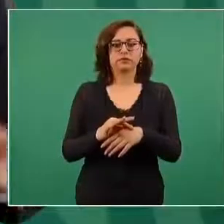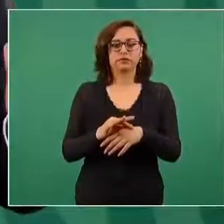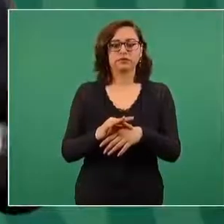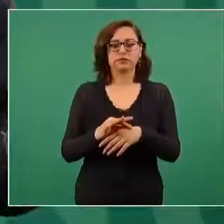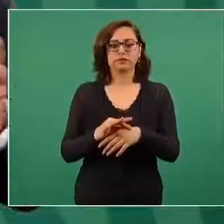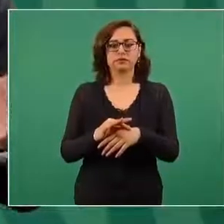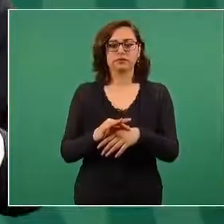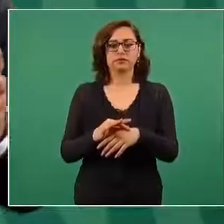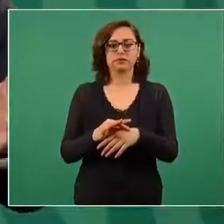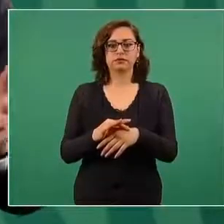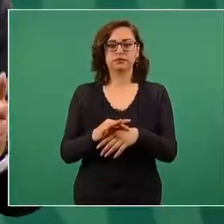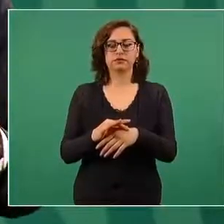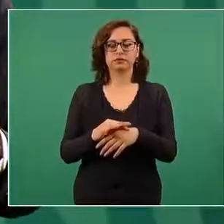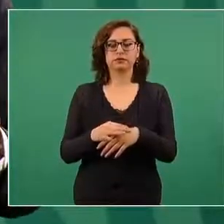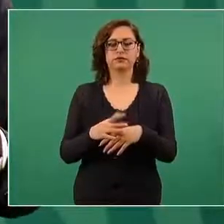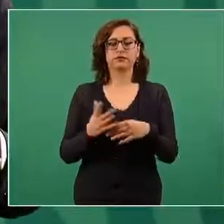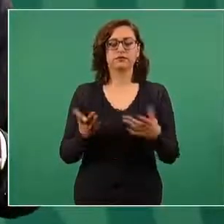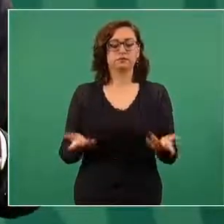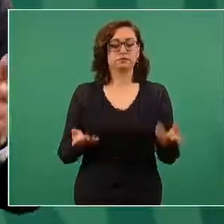Todos